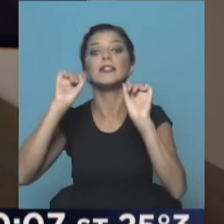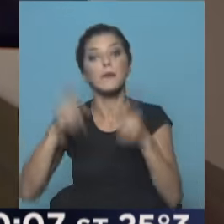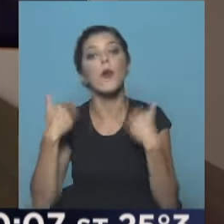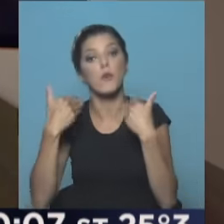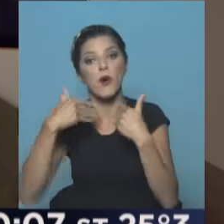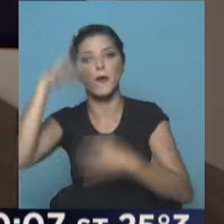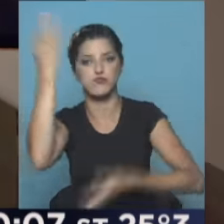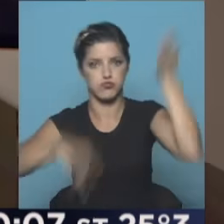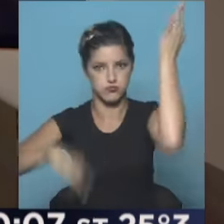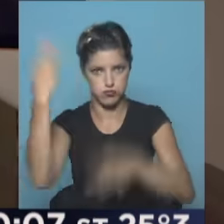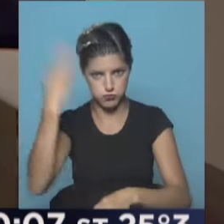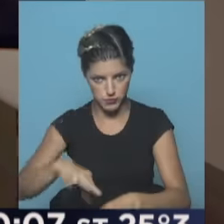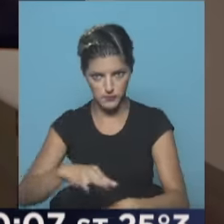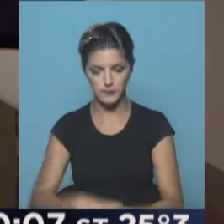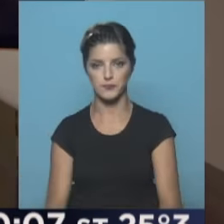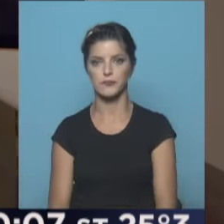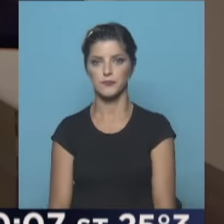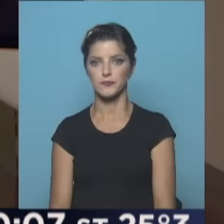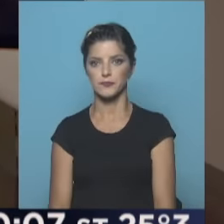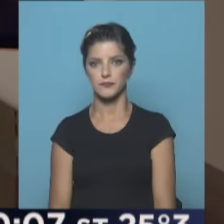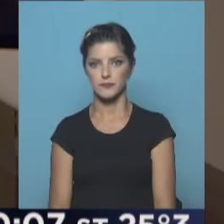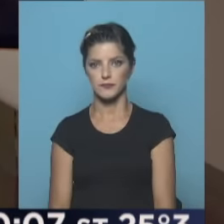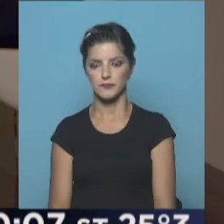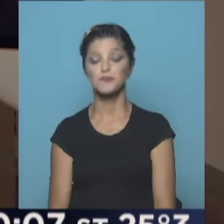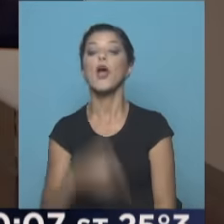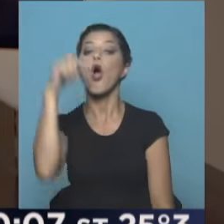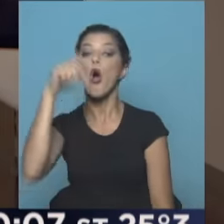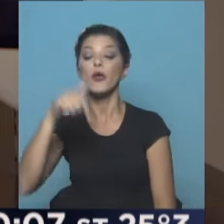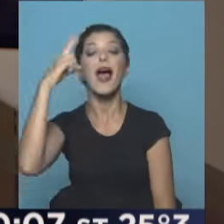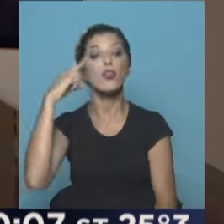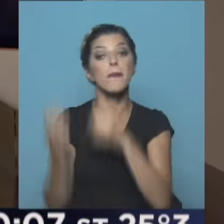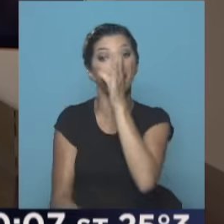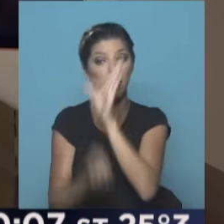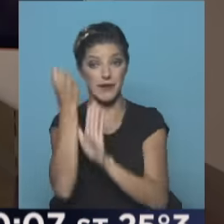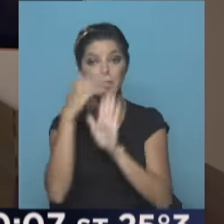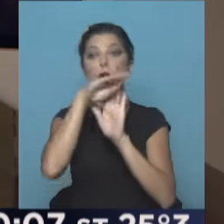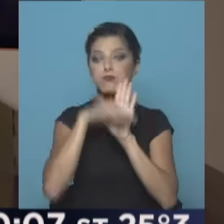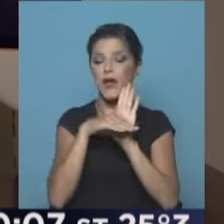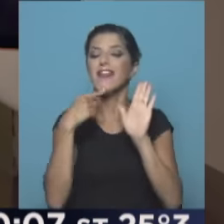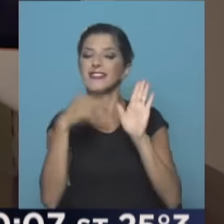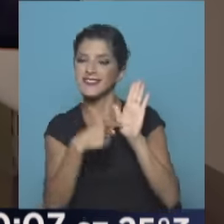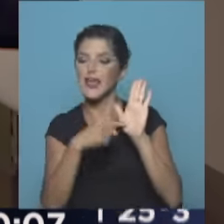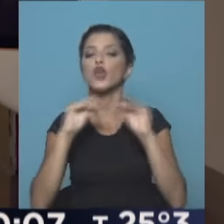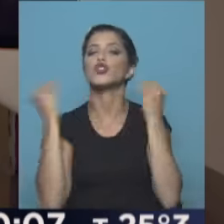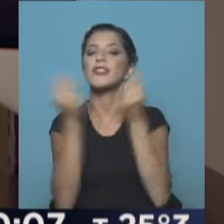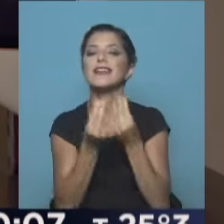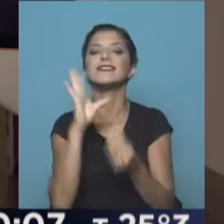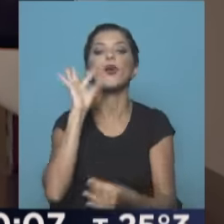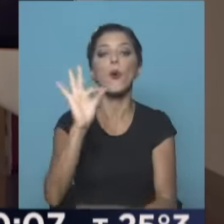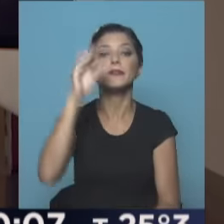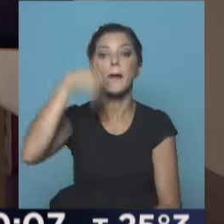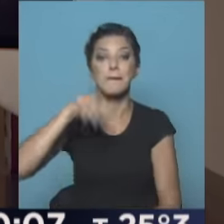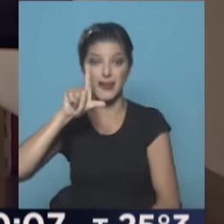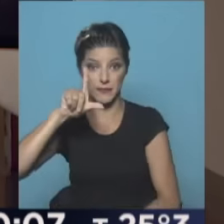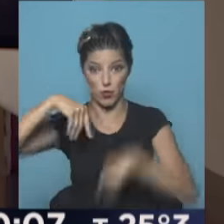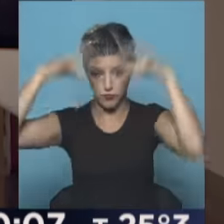ocasionales caídas de granizo. El registro pluviométrico hoy a las 9 de la mañana nos daba un total de 50 milímetros de agua